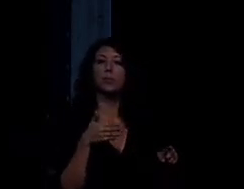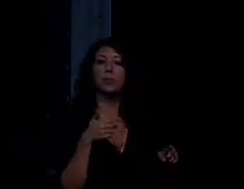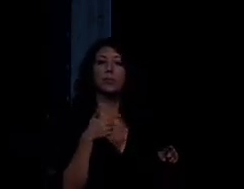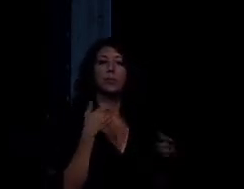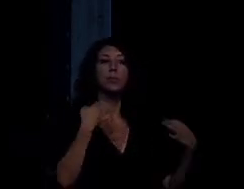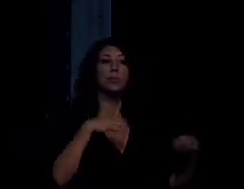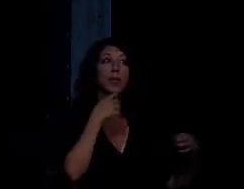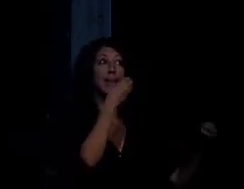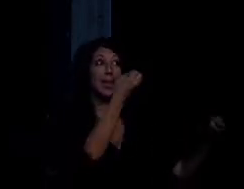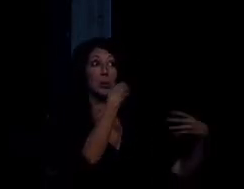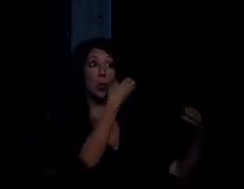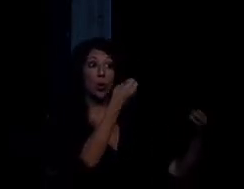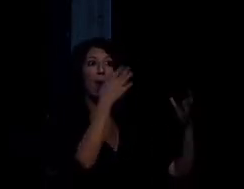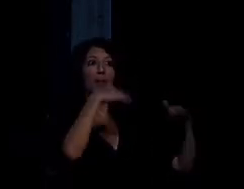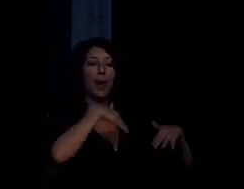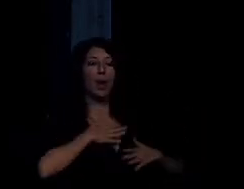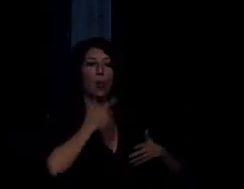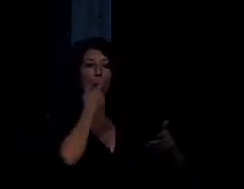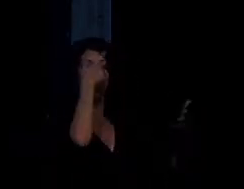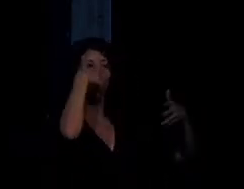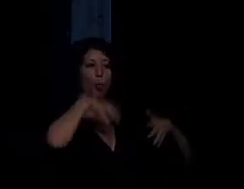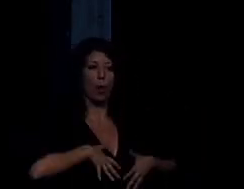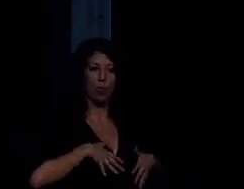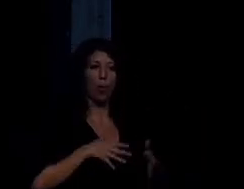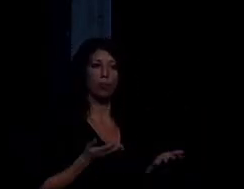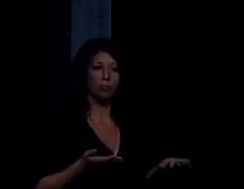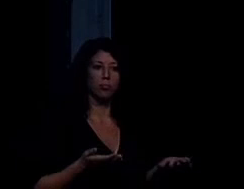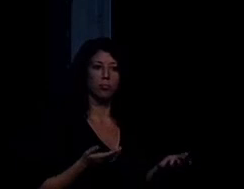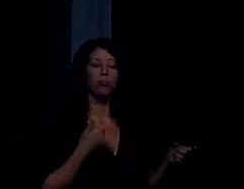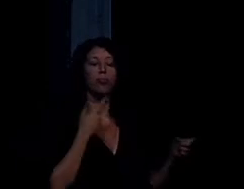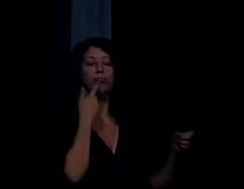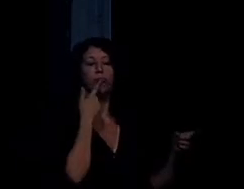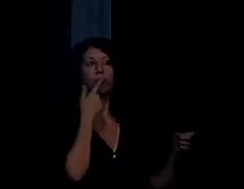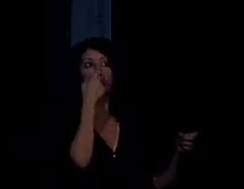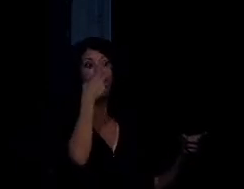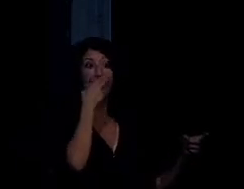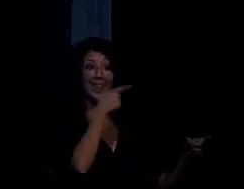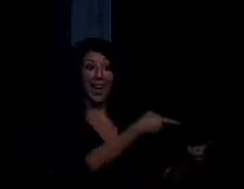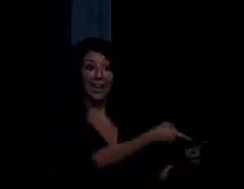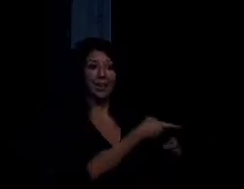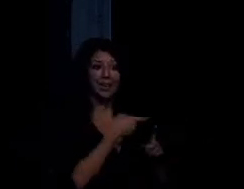los discursos habitan los cuerpos, ¿no? Y es desde aquí desde donde he podido seguir profundizando